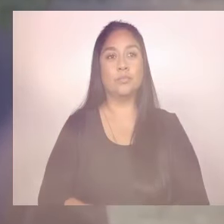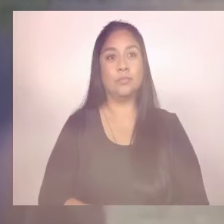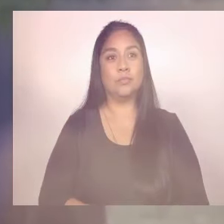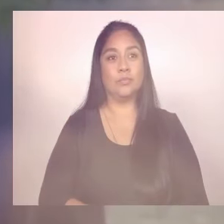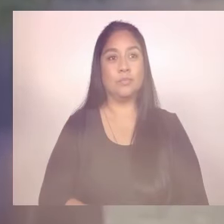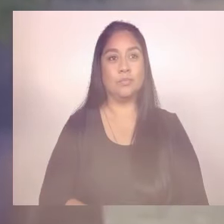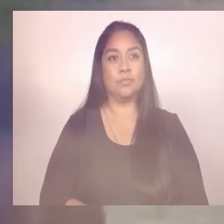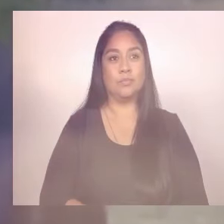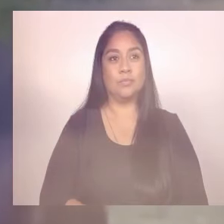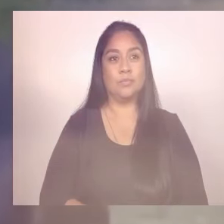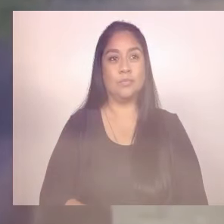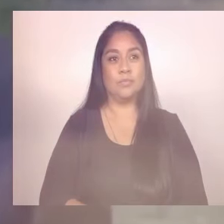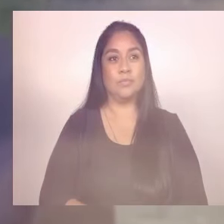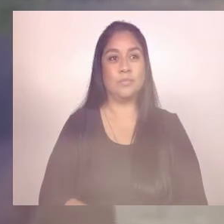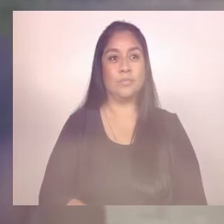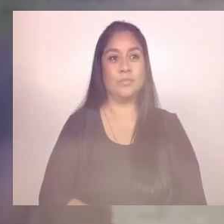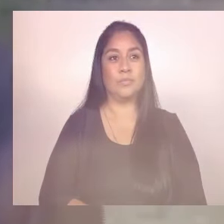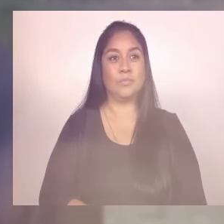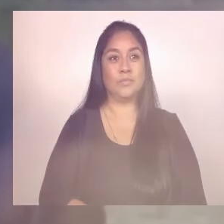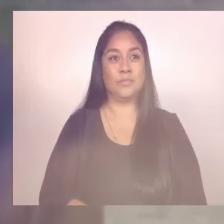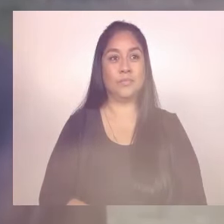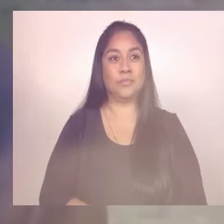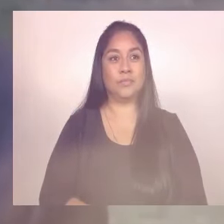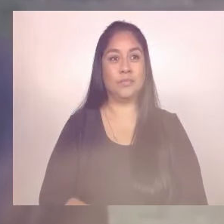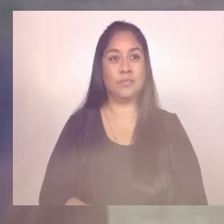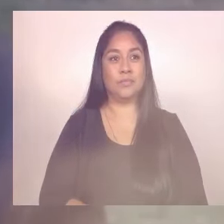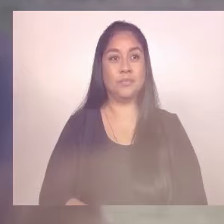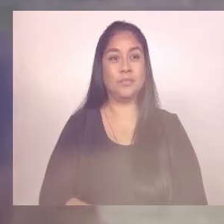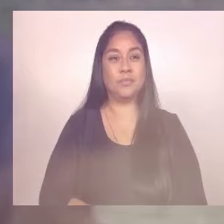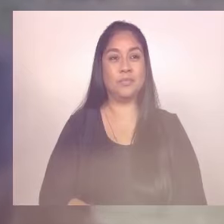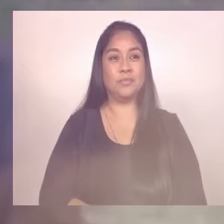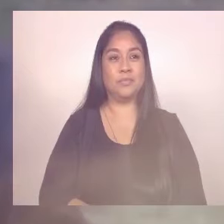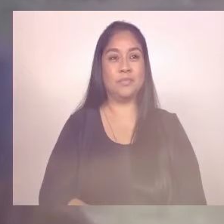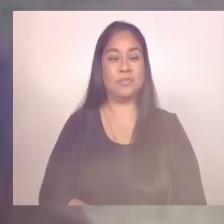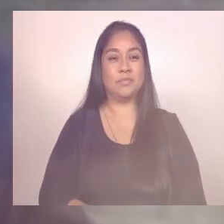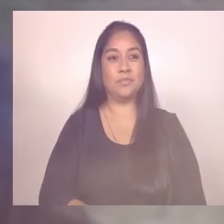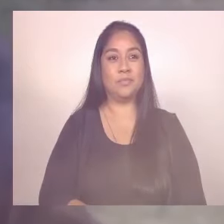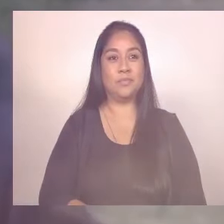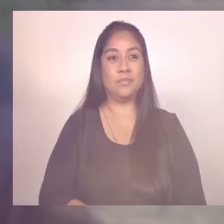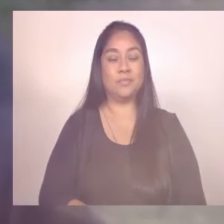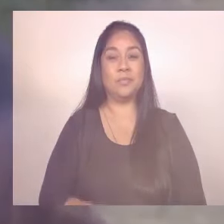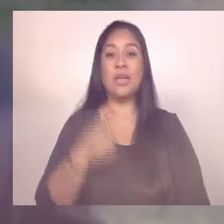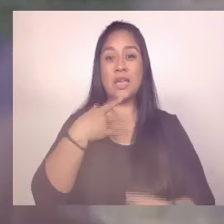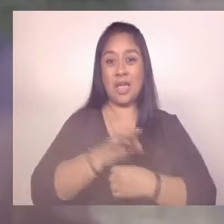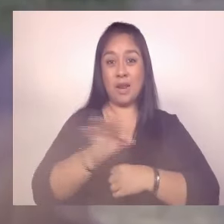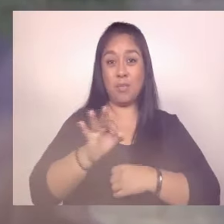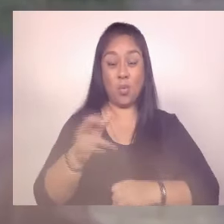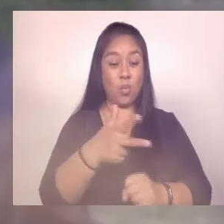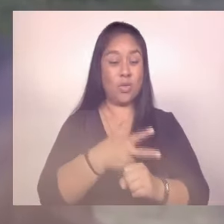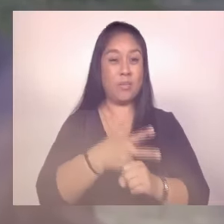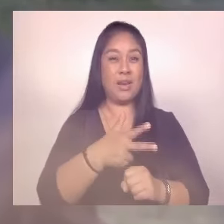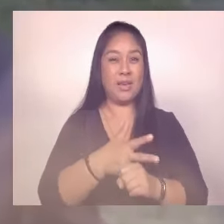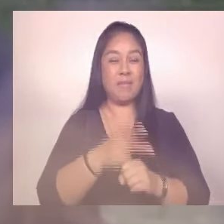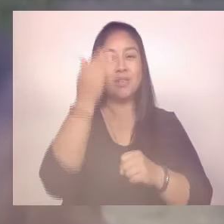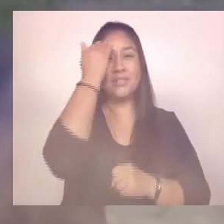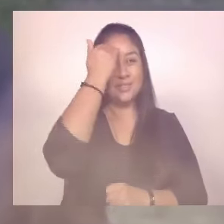Risi Wantinamit Pashil Kayala, Kuyarutzil Uwash Ri Uwashuleu. El pueblo de